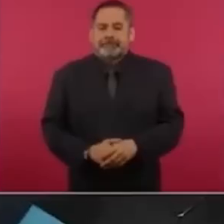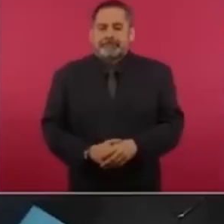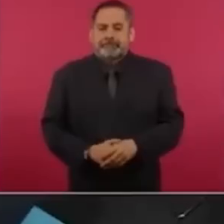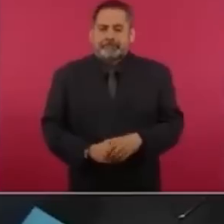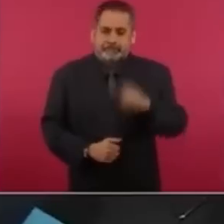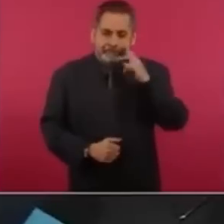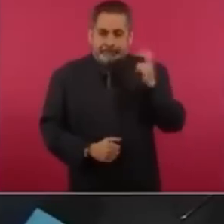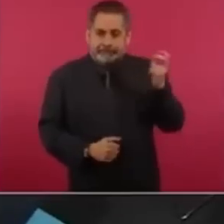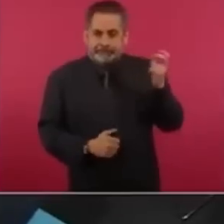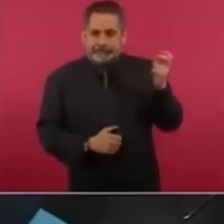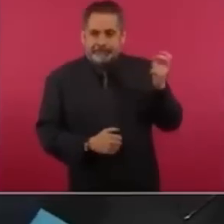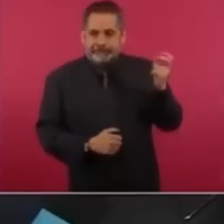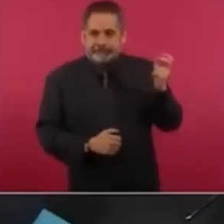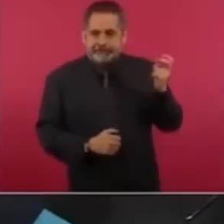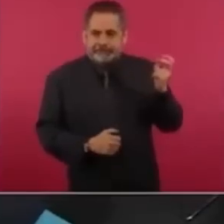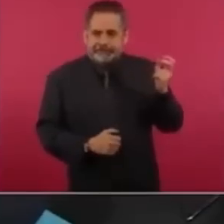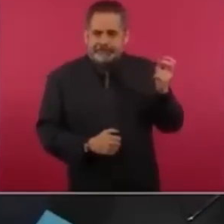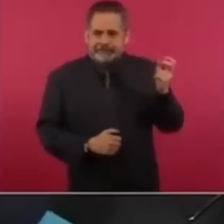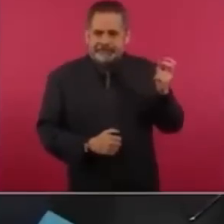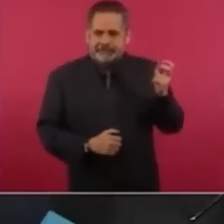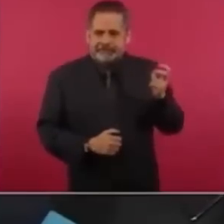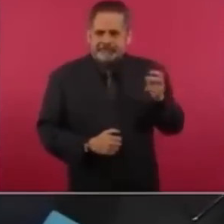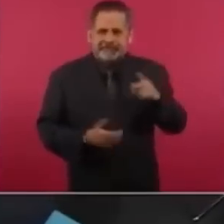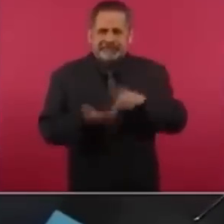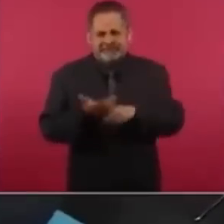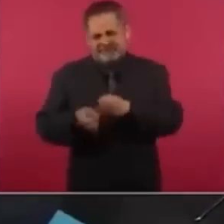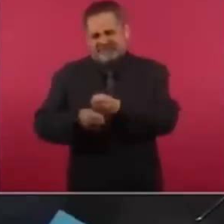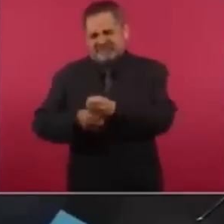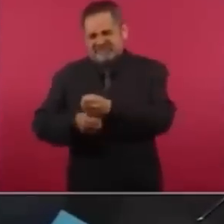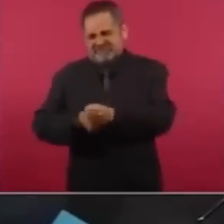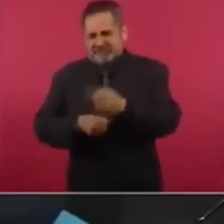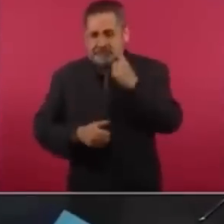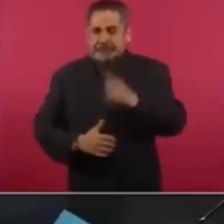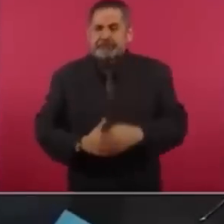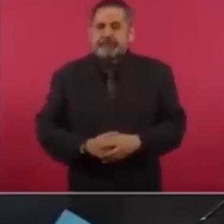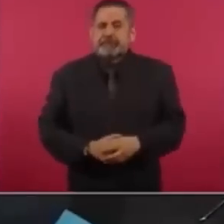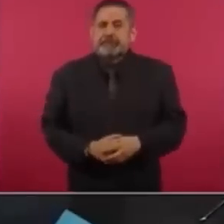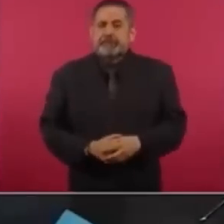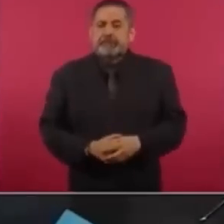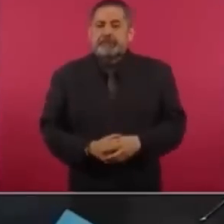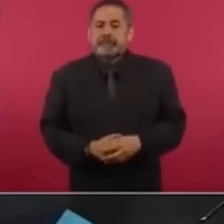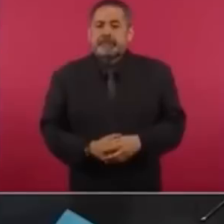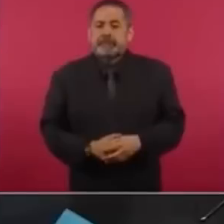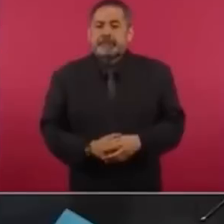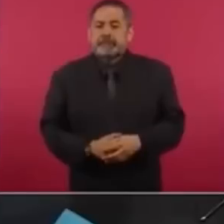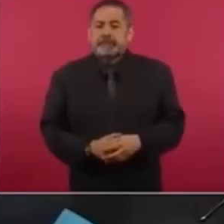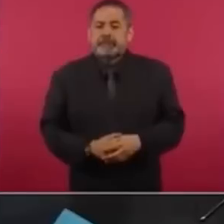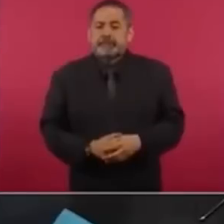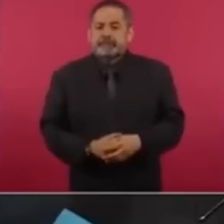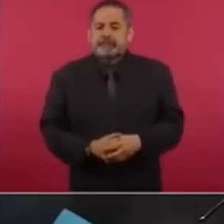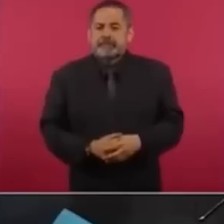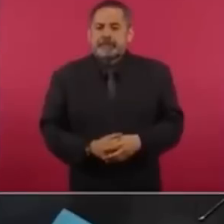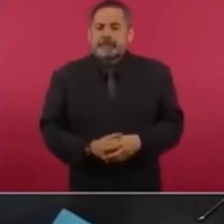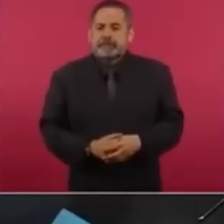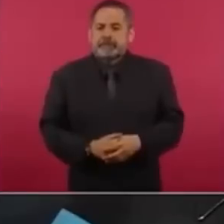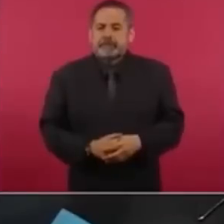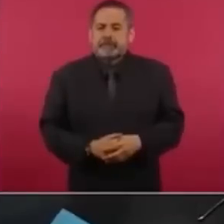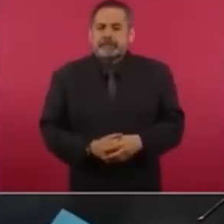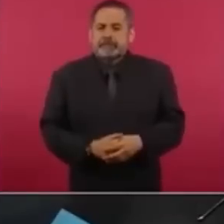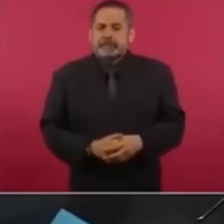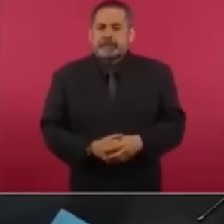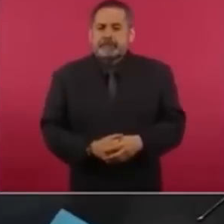Esto es un hecho de tortura. Que permitiera conocer la verdad de los hechos y la procuración de justicia.